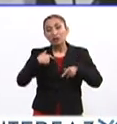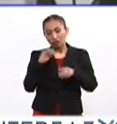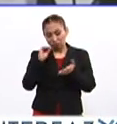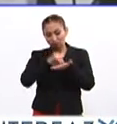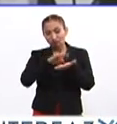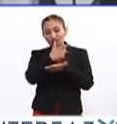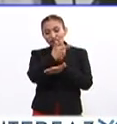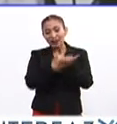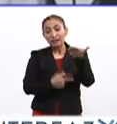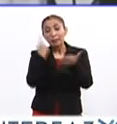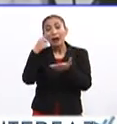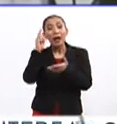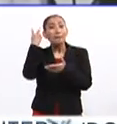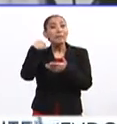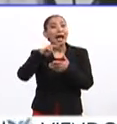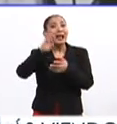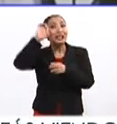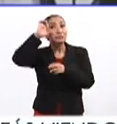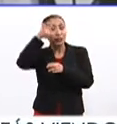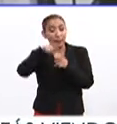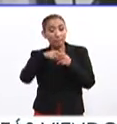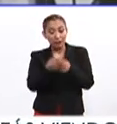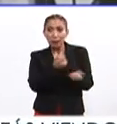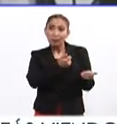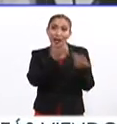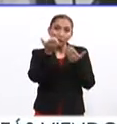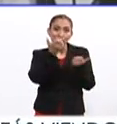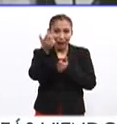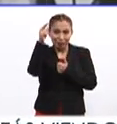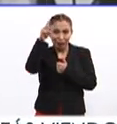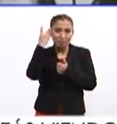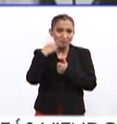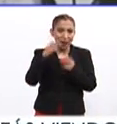se han apuntado para el viaje al espacio y comenzaremos a llevarlos allá.